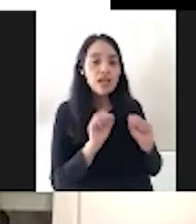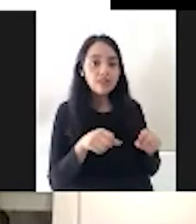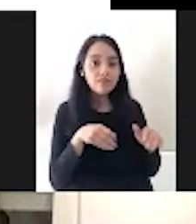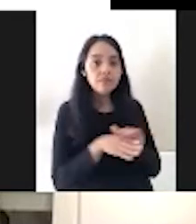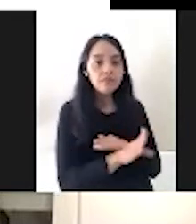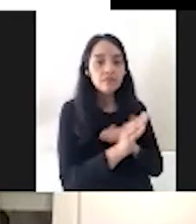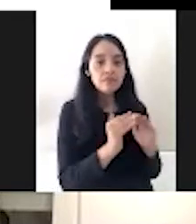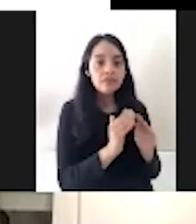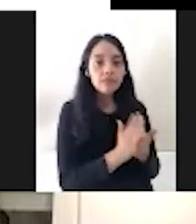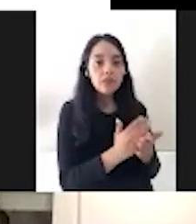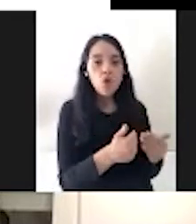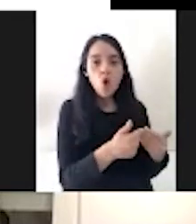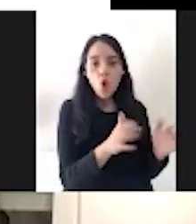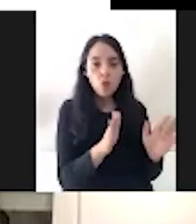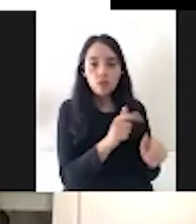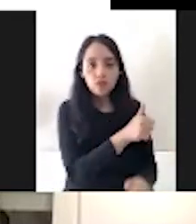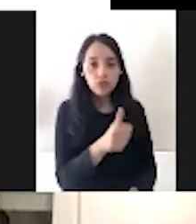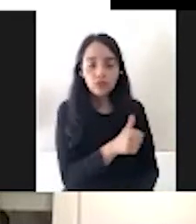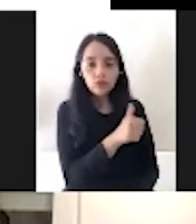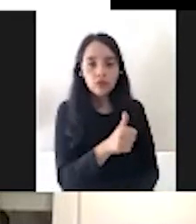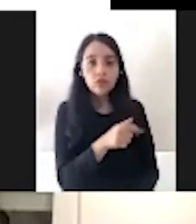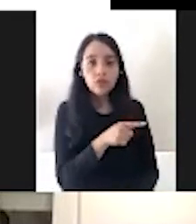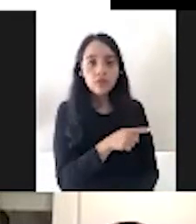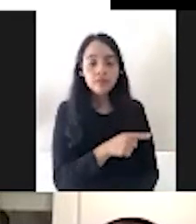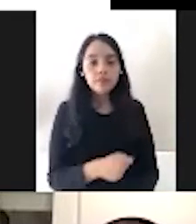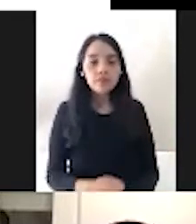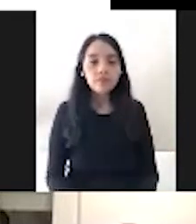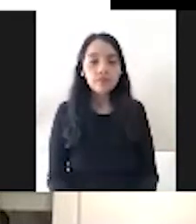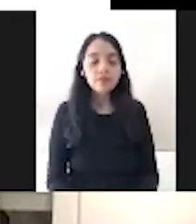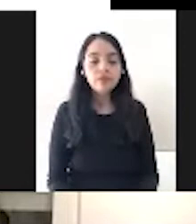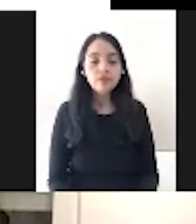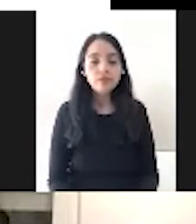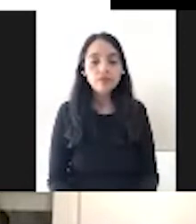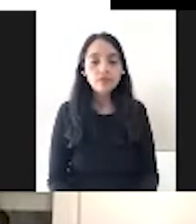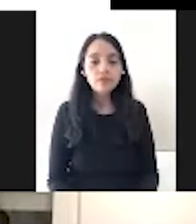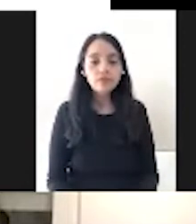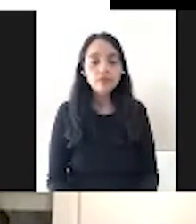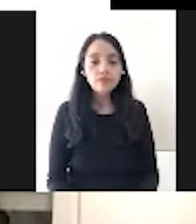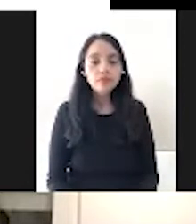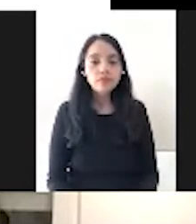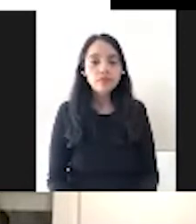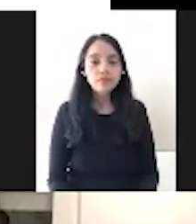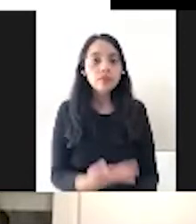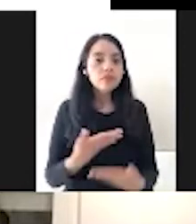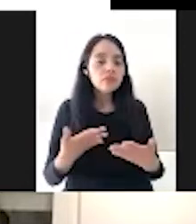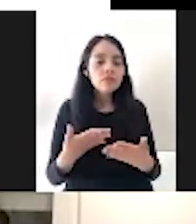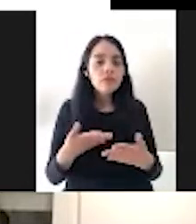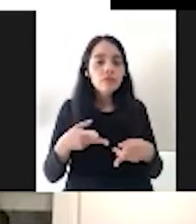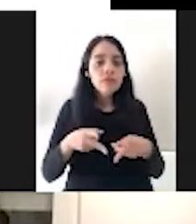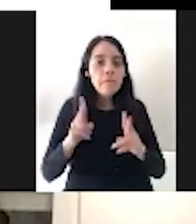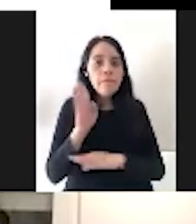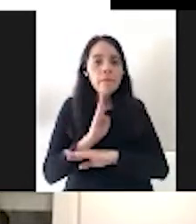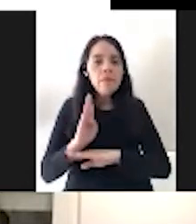estudiante, y así poder educarse ahí. Un aspecto como un derecho básico fundamental que tiene todo